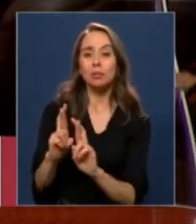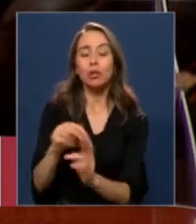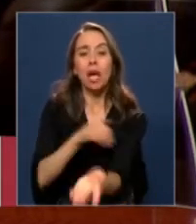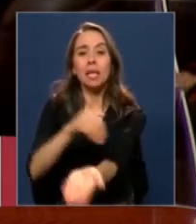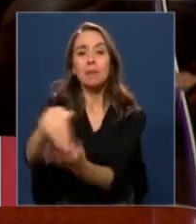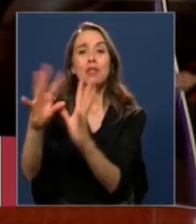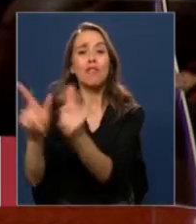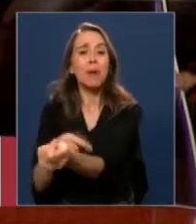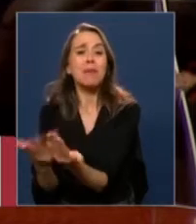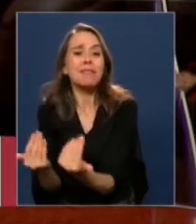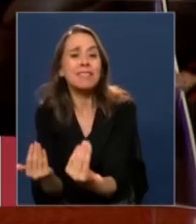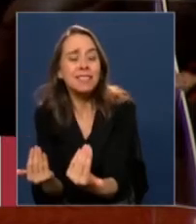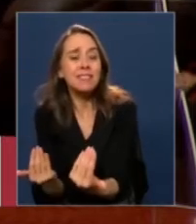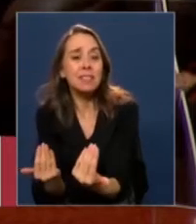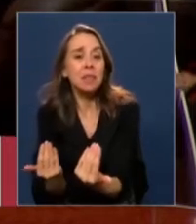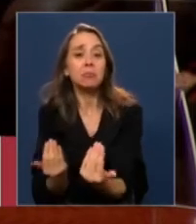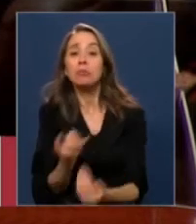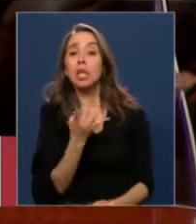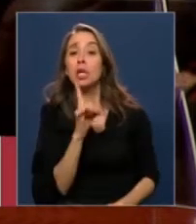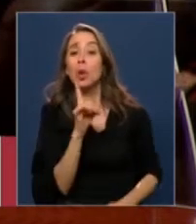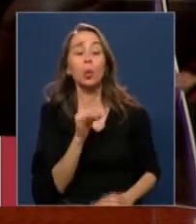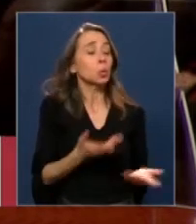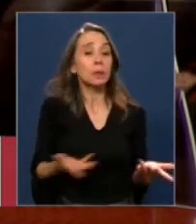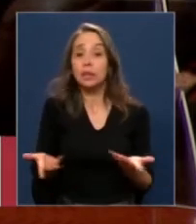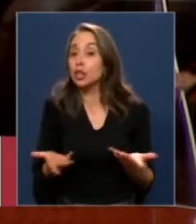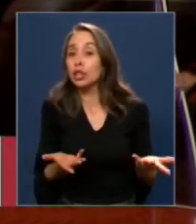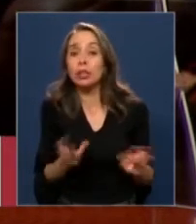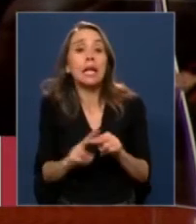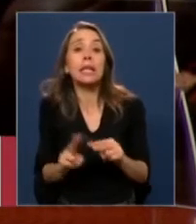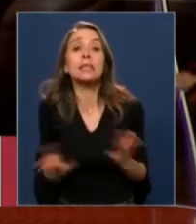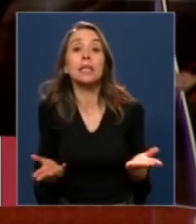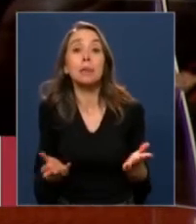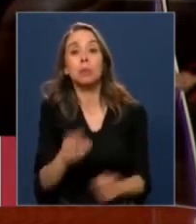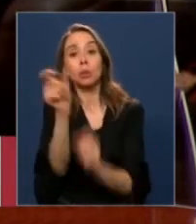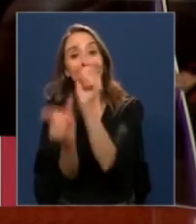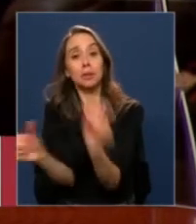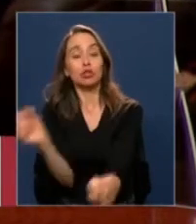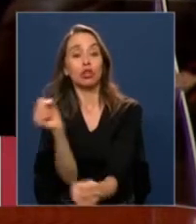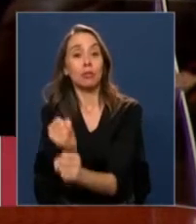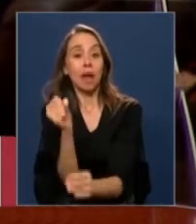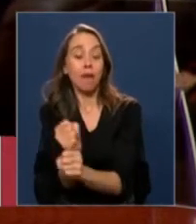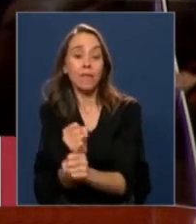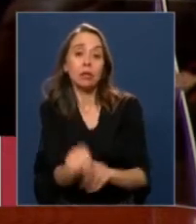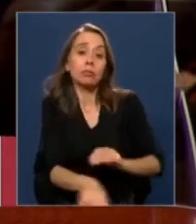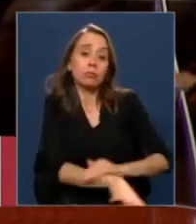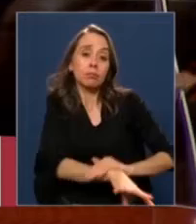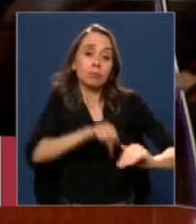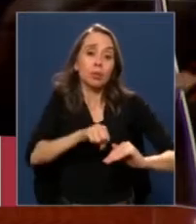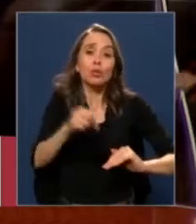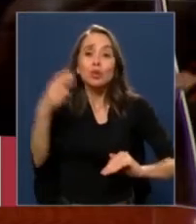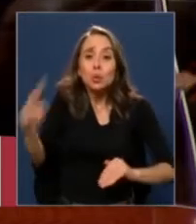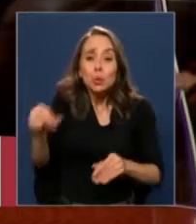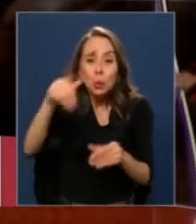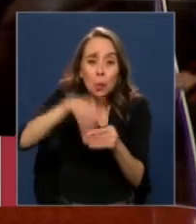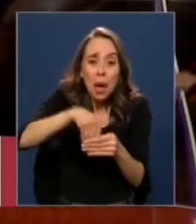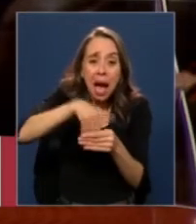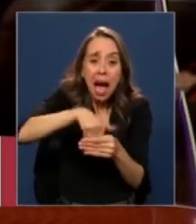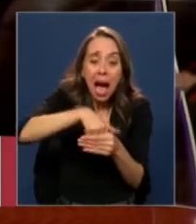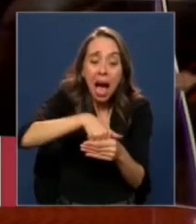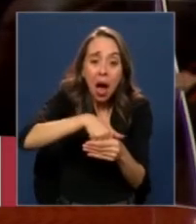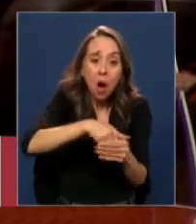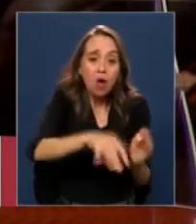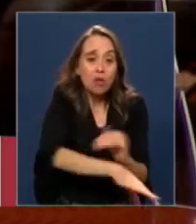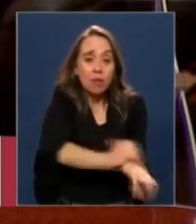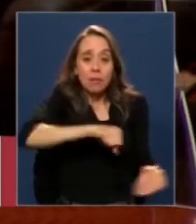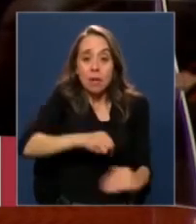necesidades' millones familias que la única opción que queda es que los trabajadores tengan que utilizar sus propios ahorros para